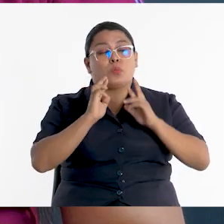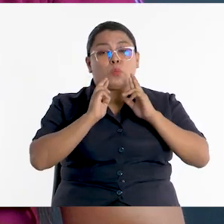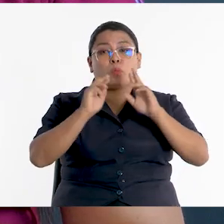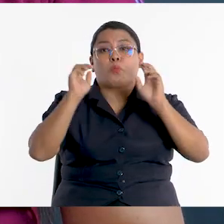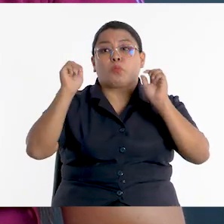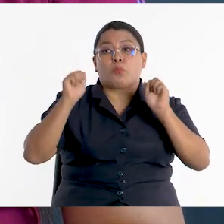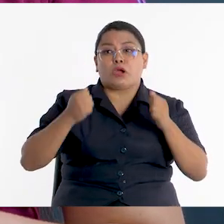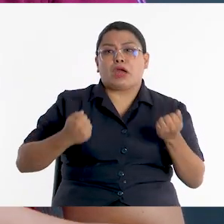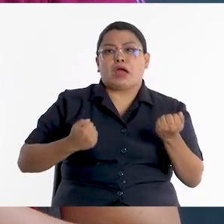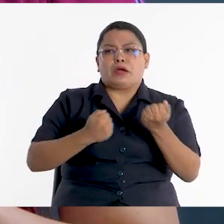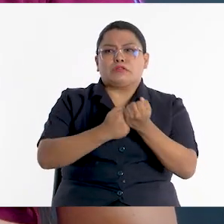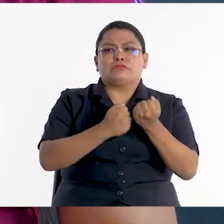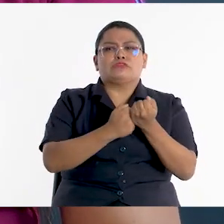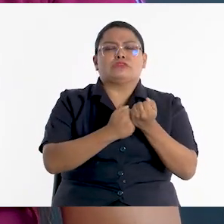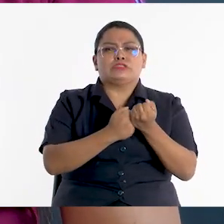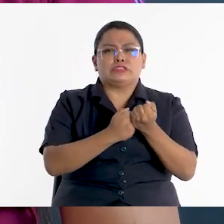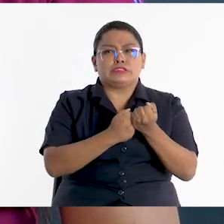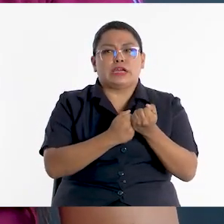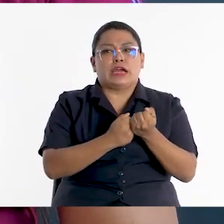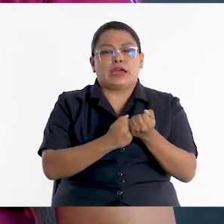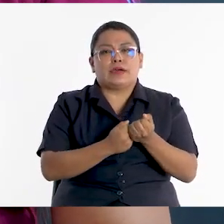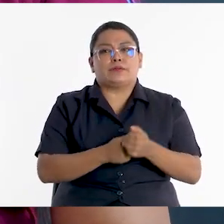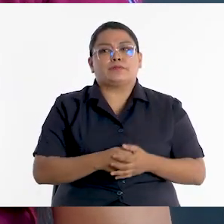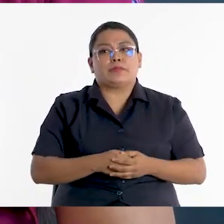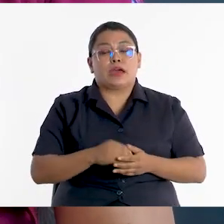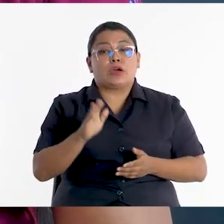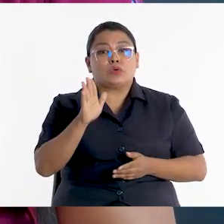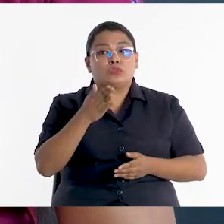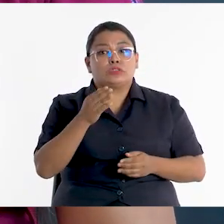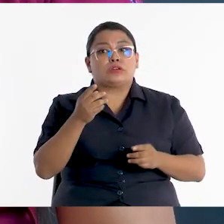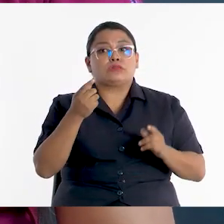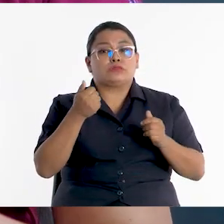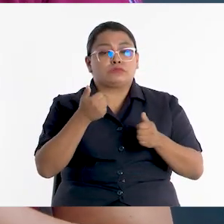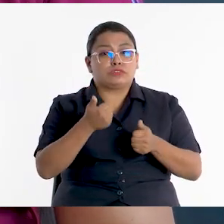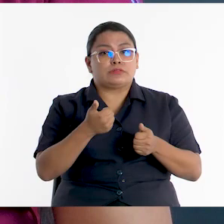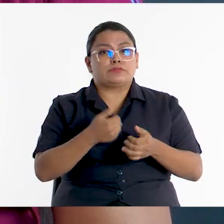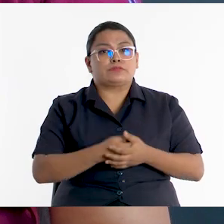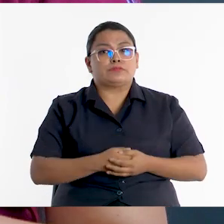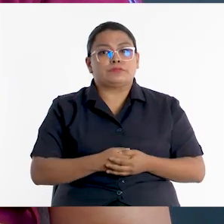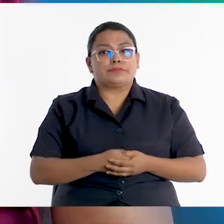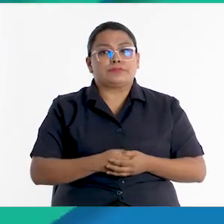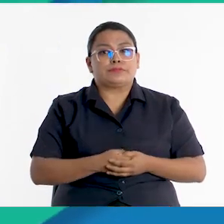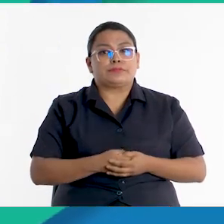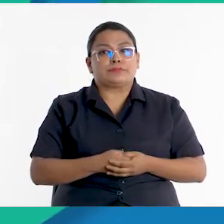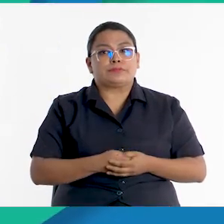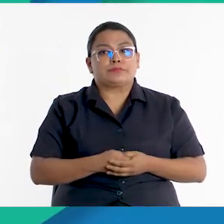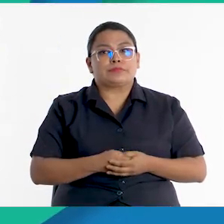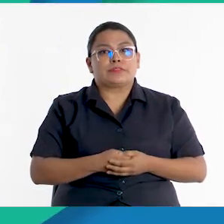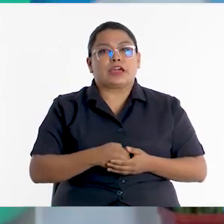sino más bien ayudar al estudiante a cómo debe utilizarlo.